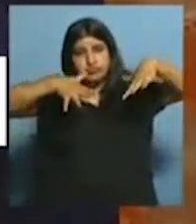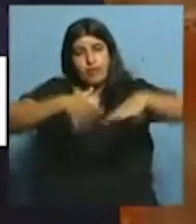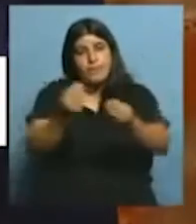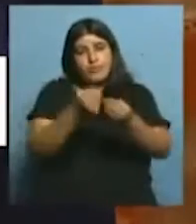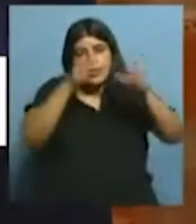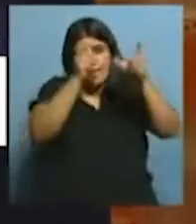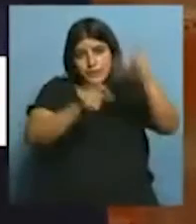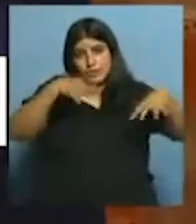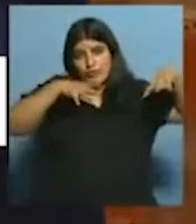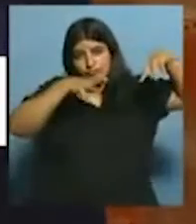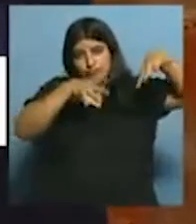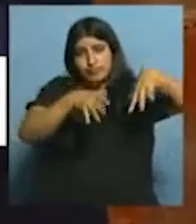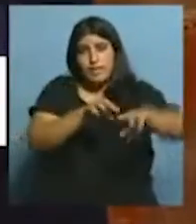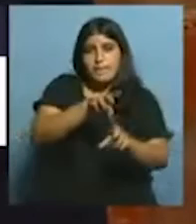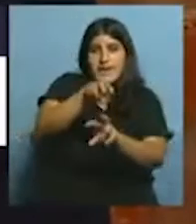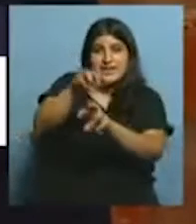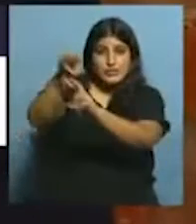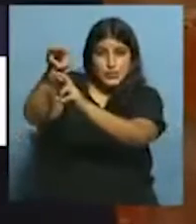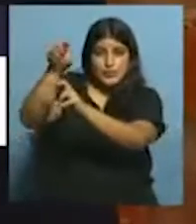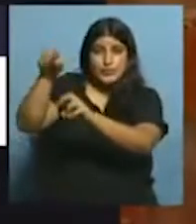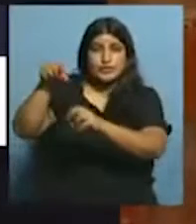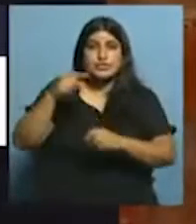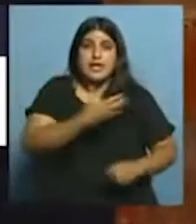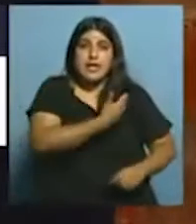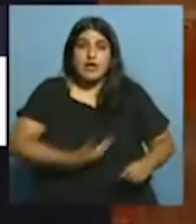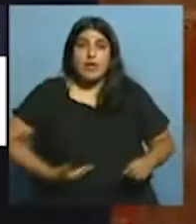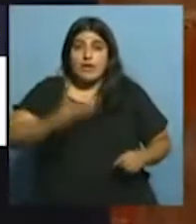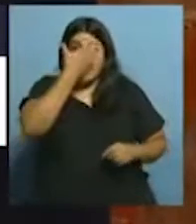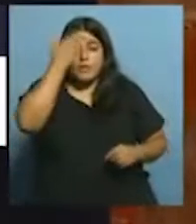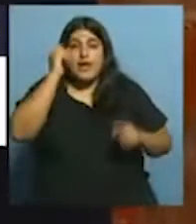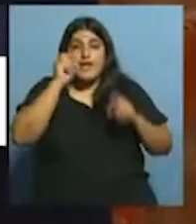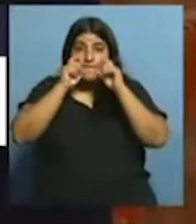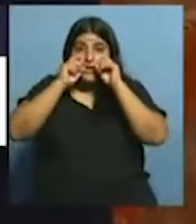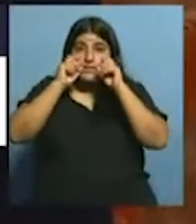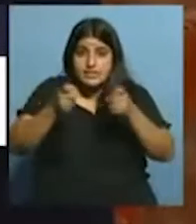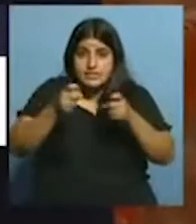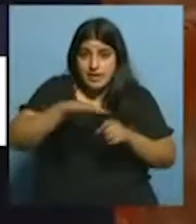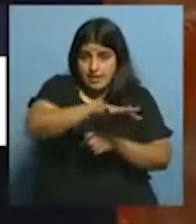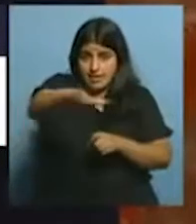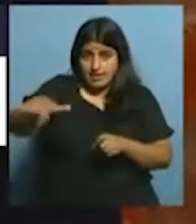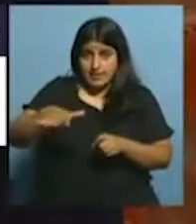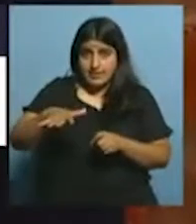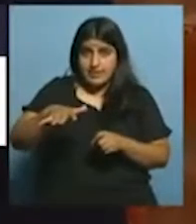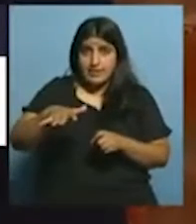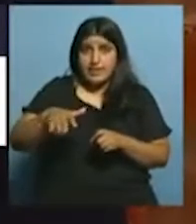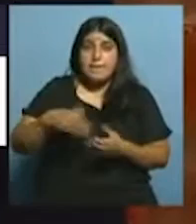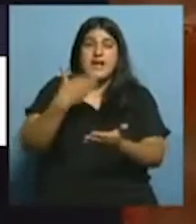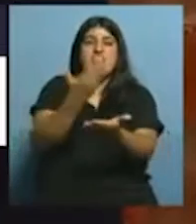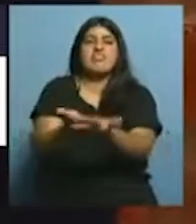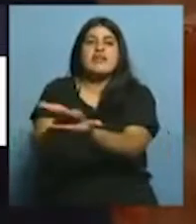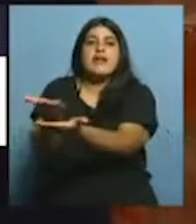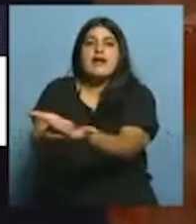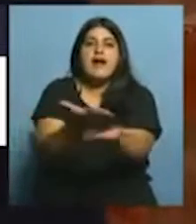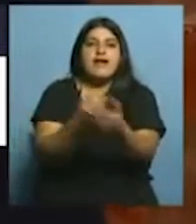señor gobernador va a estar visitando el lugar para también hacer entrega de algunos